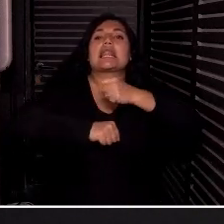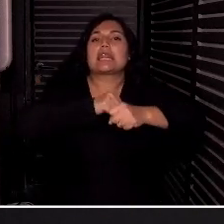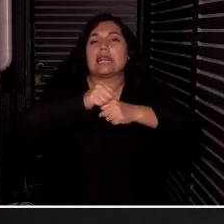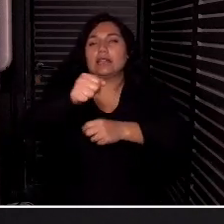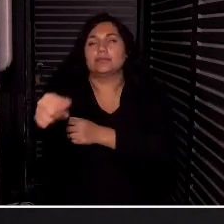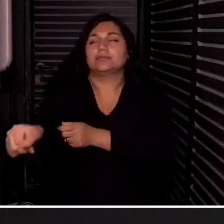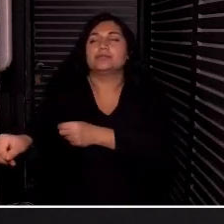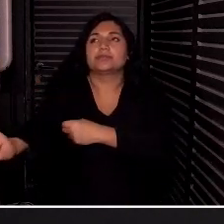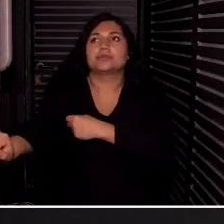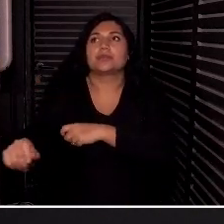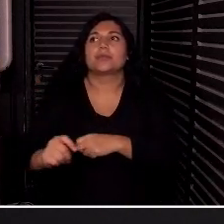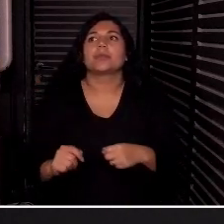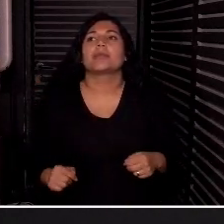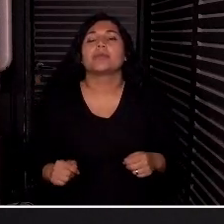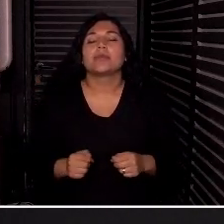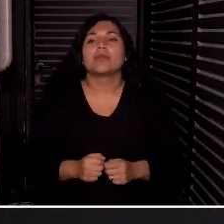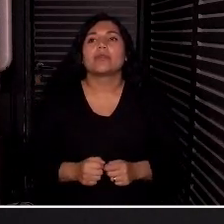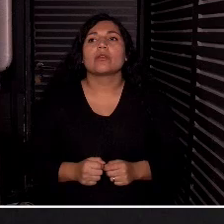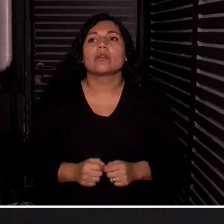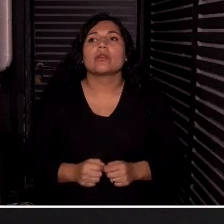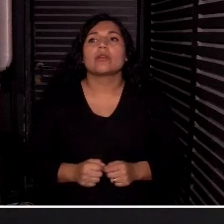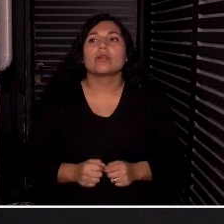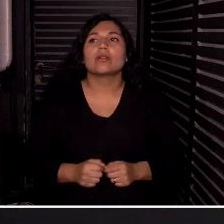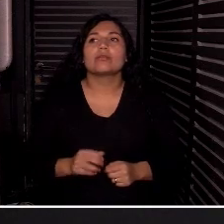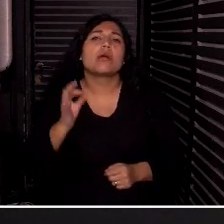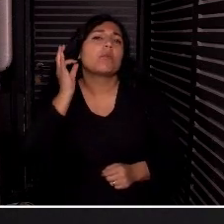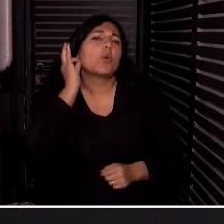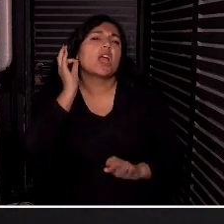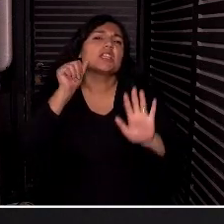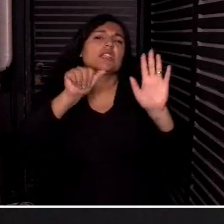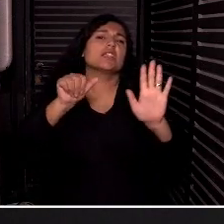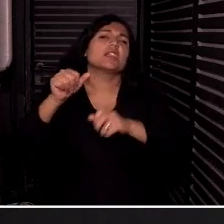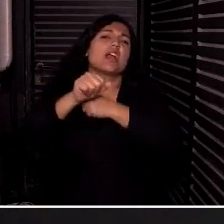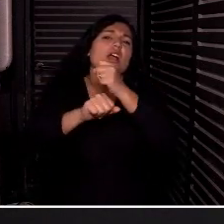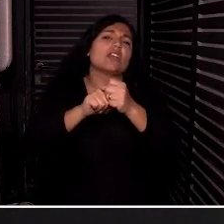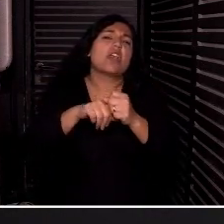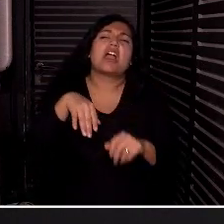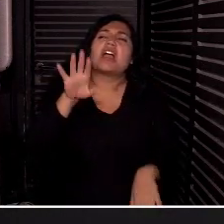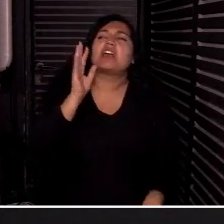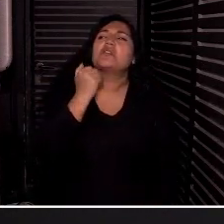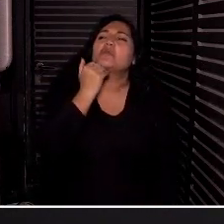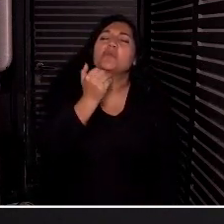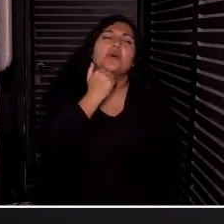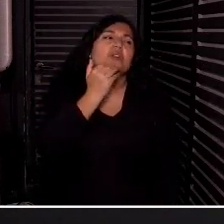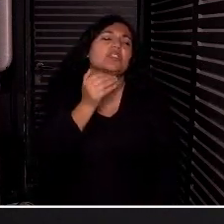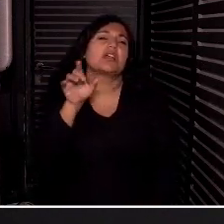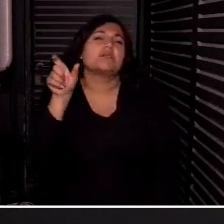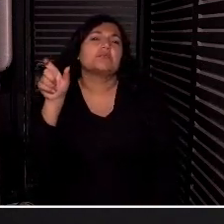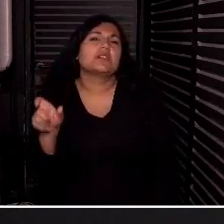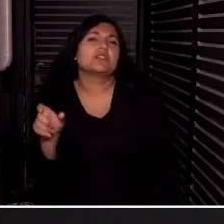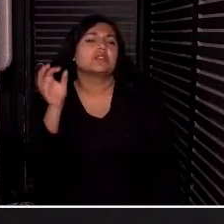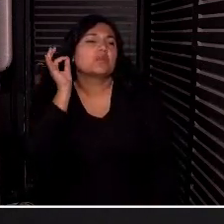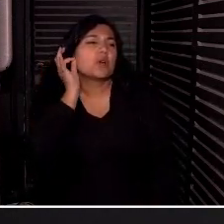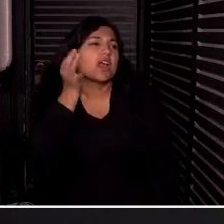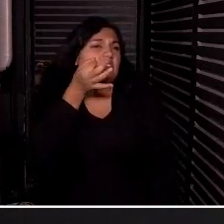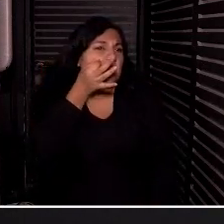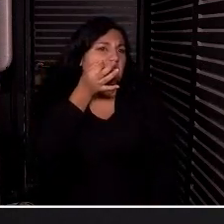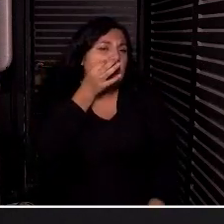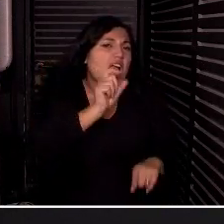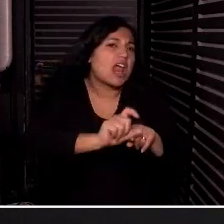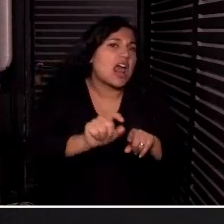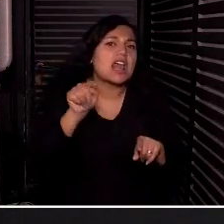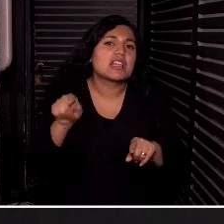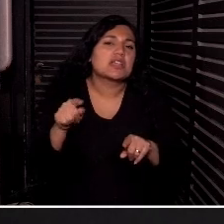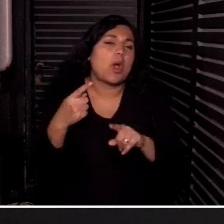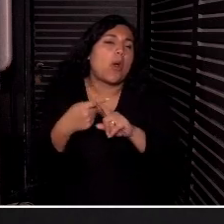cierto así no más no comercialmente no importo no importa si alguien ve me ve a mí o en cualquier otro canal entonces